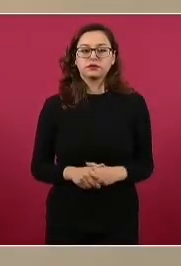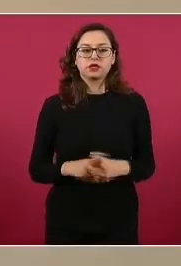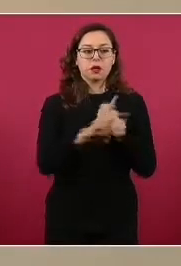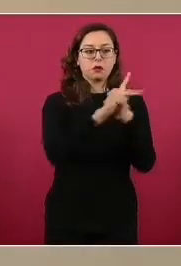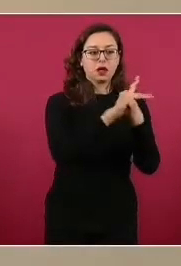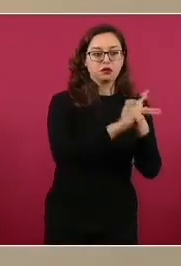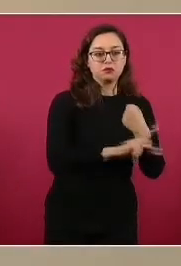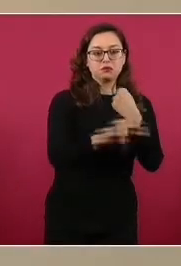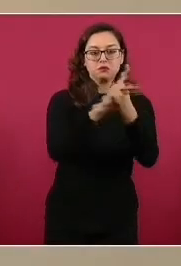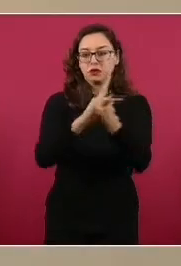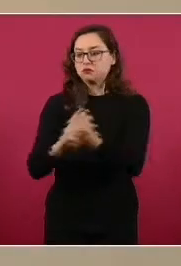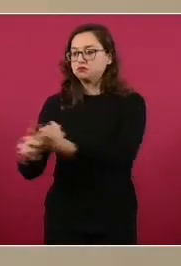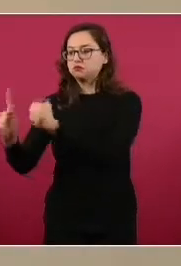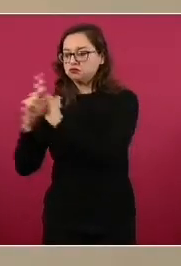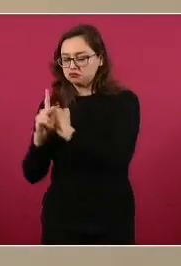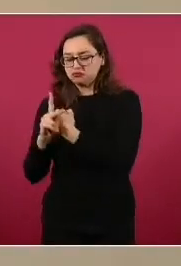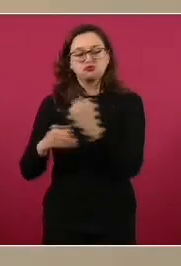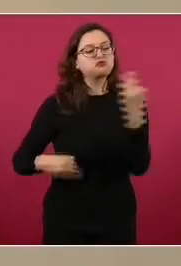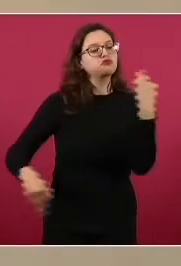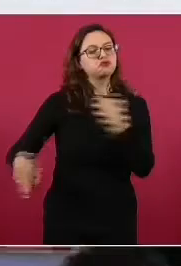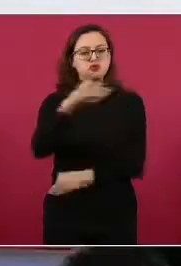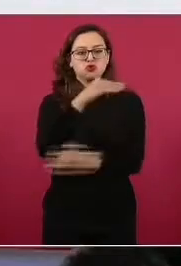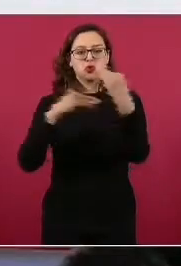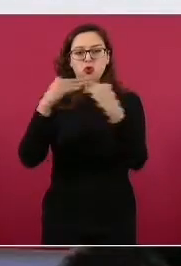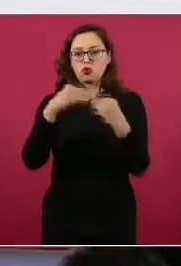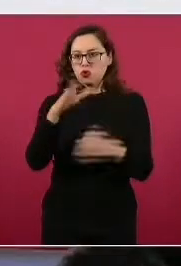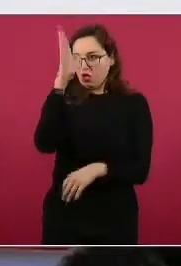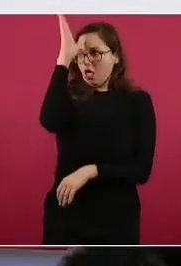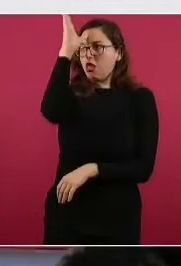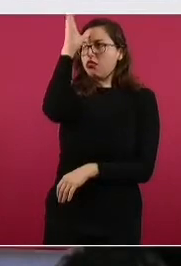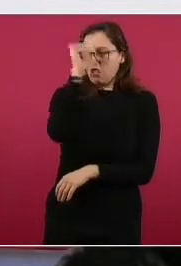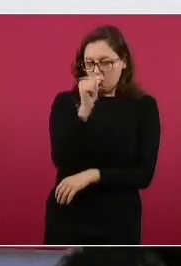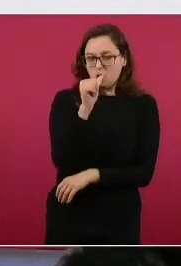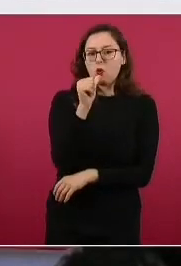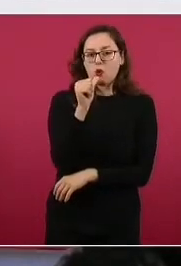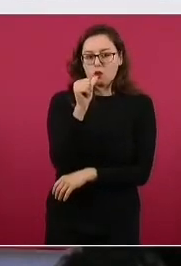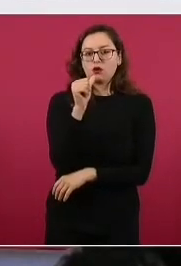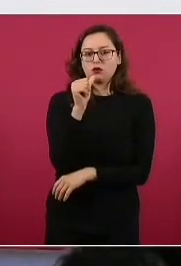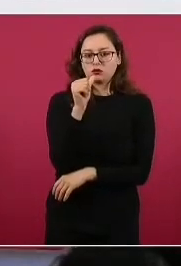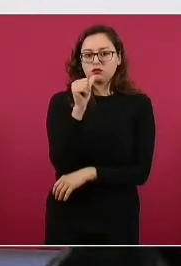confirman su pleno respeto por la soberanía